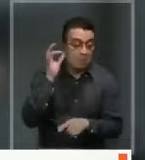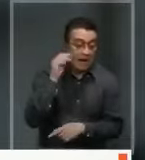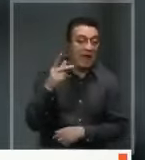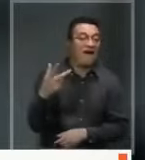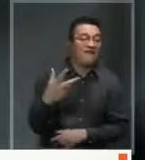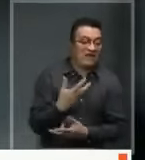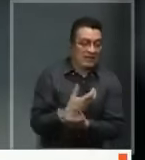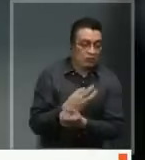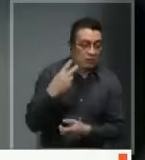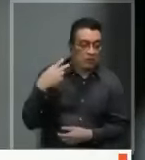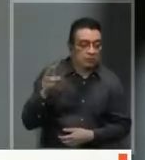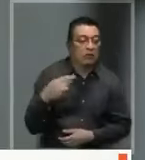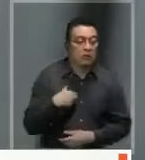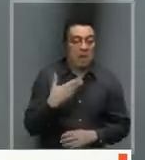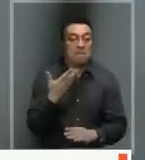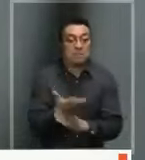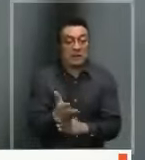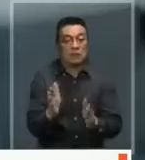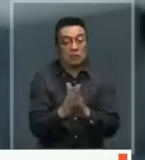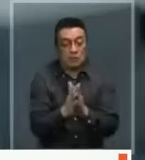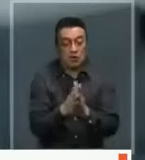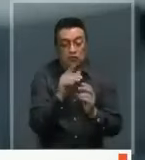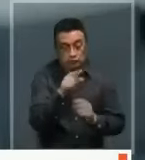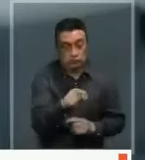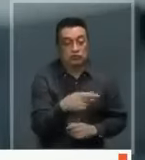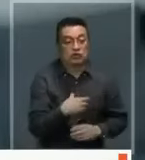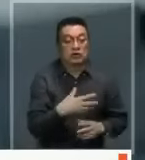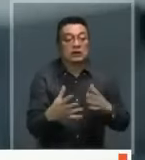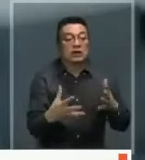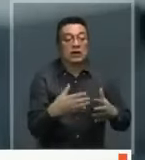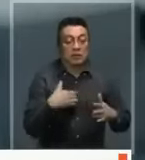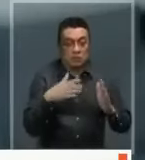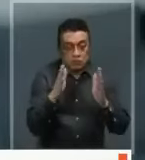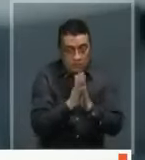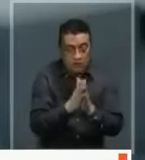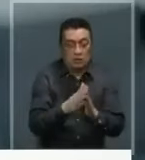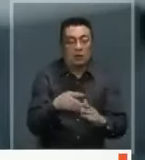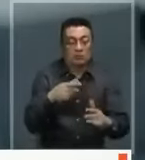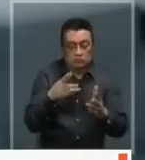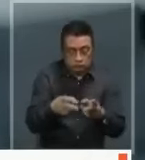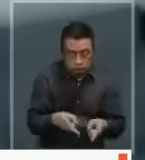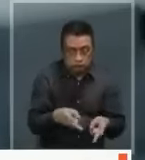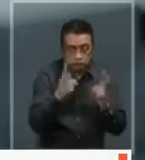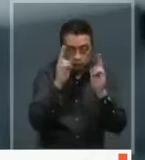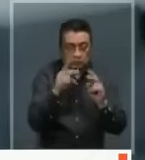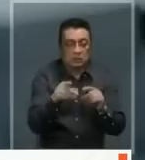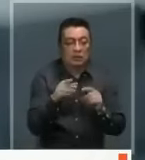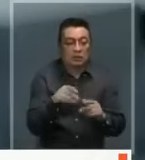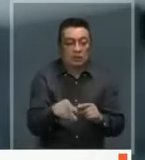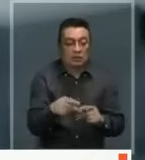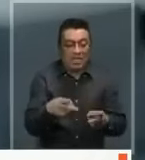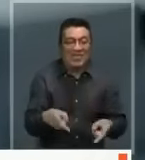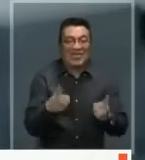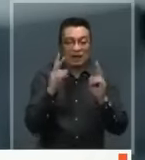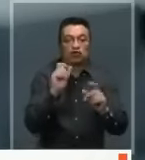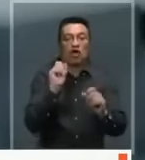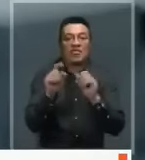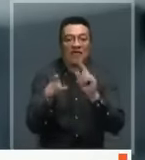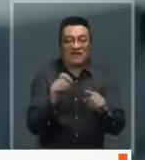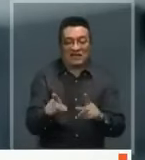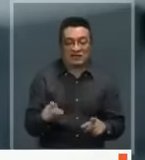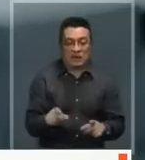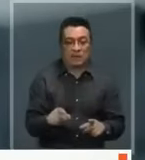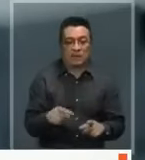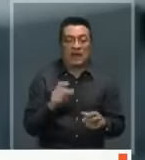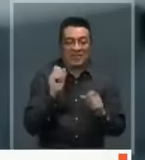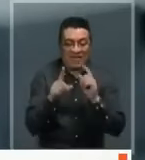Natalia. Estamos pidiendo realmente que no es otra cosa que se le permita que se dé el derecho